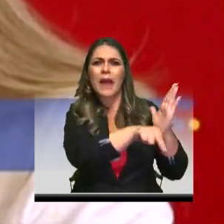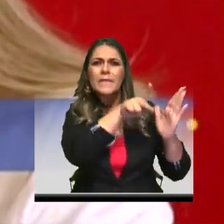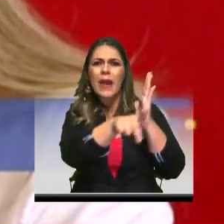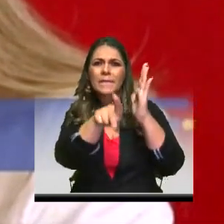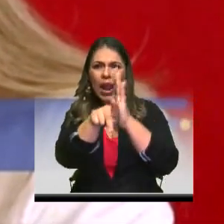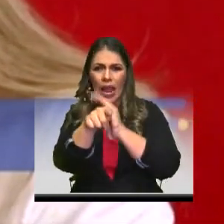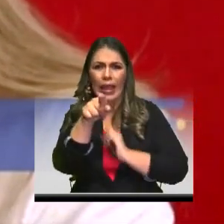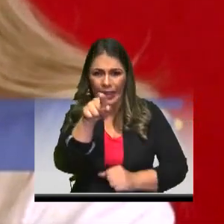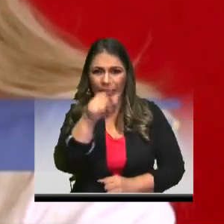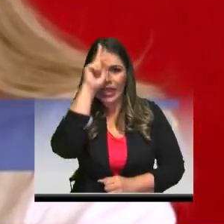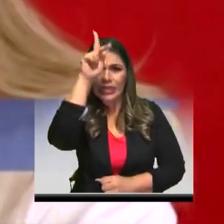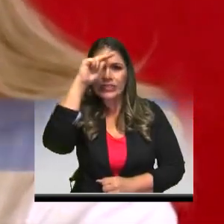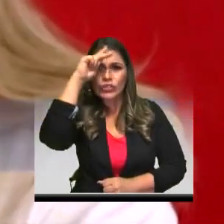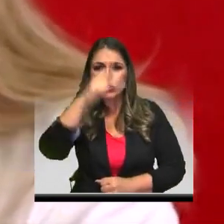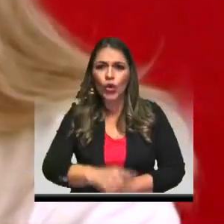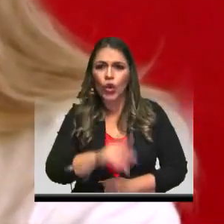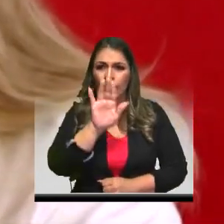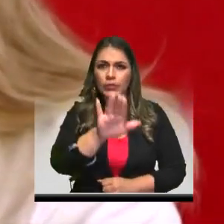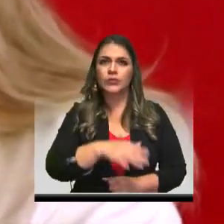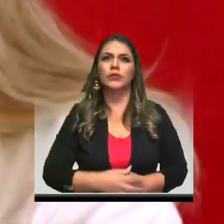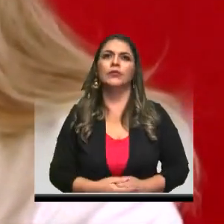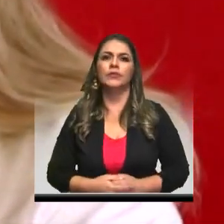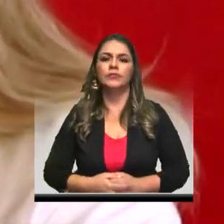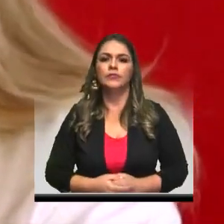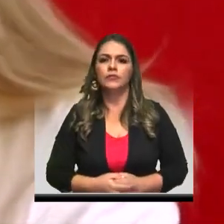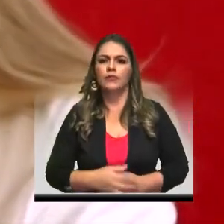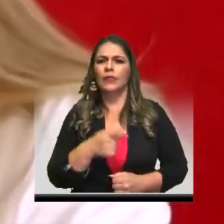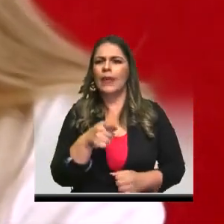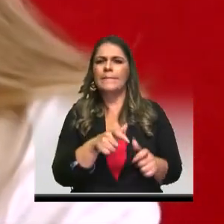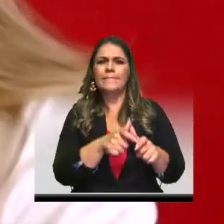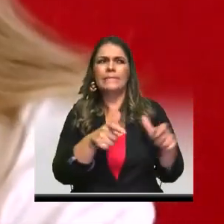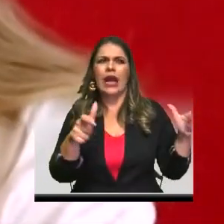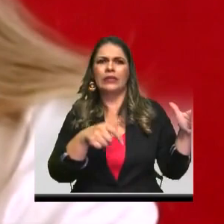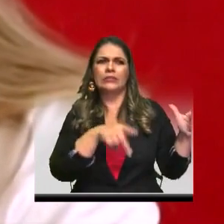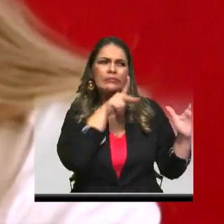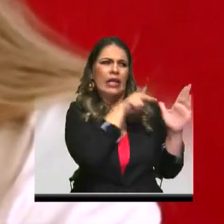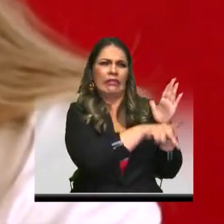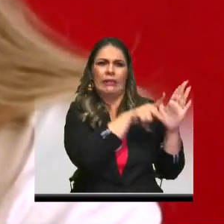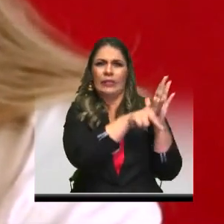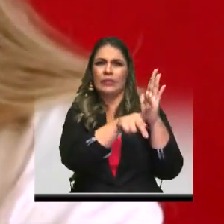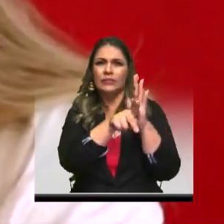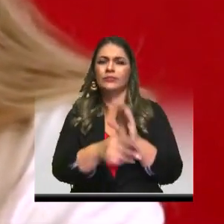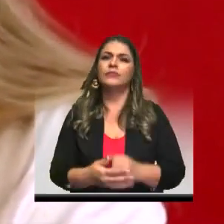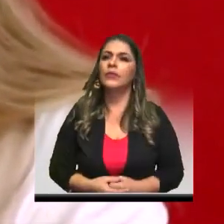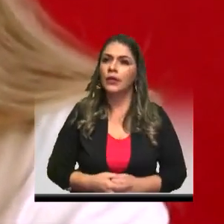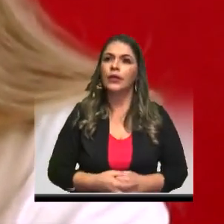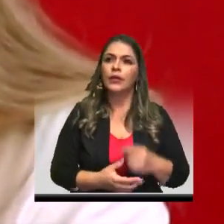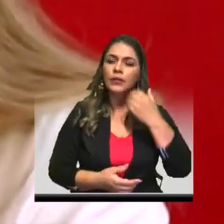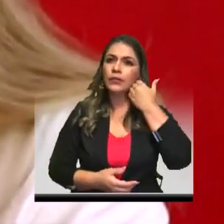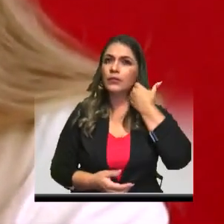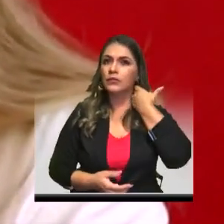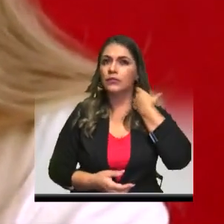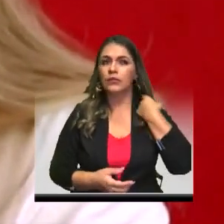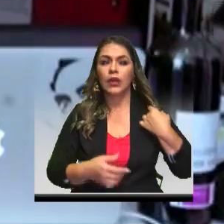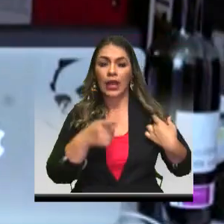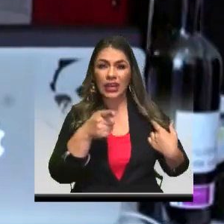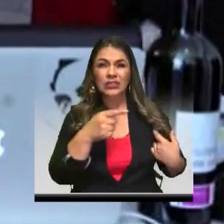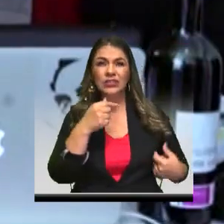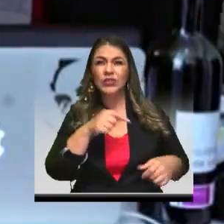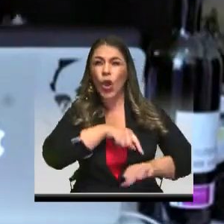por asesinar adultas mayores. No todas las que le adjudicaron las